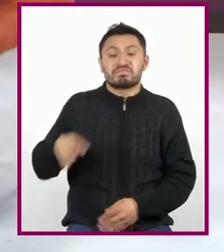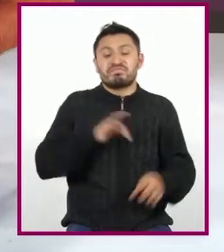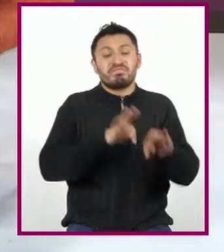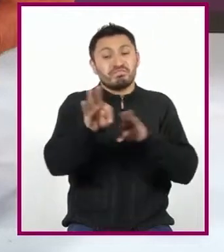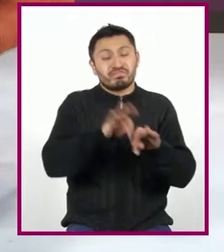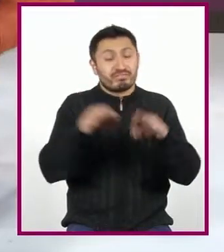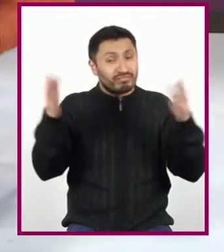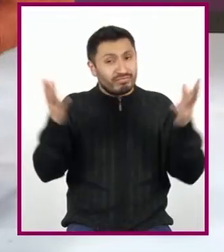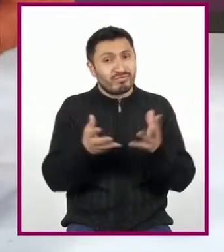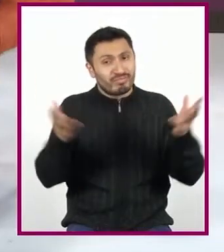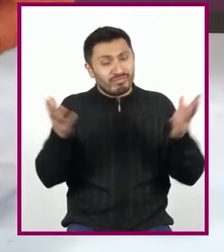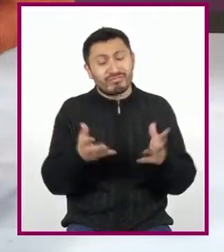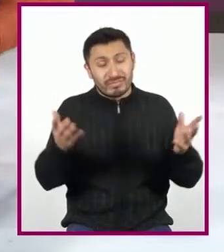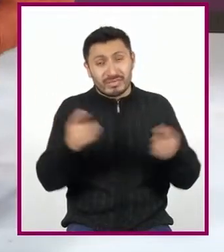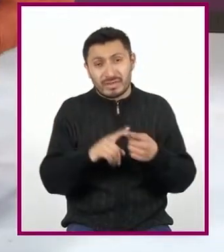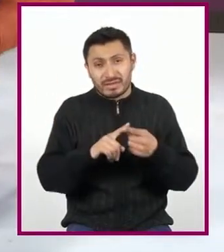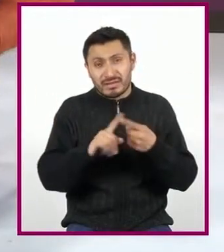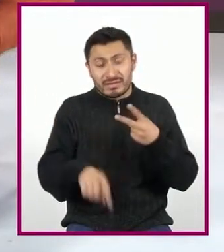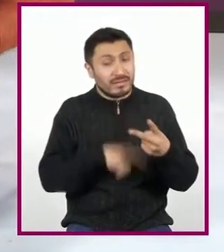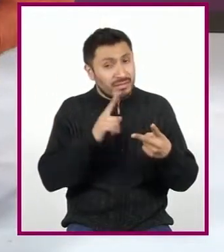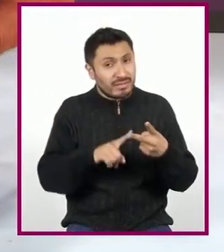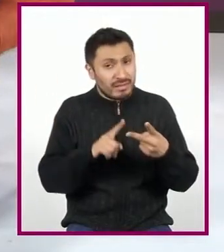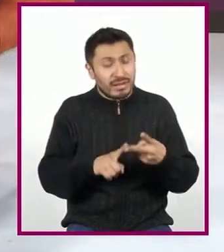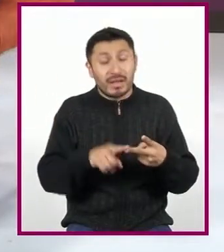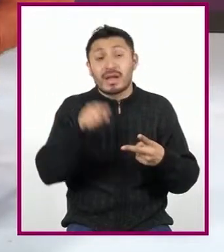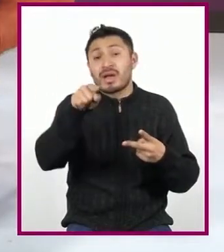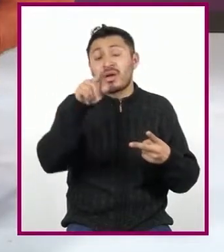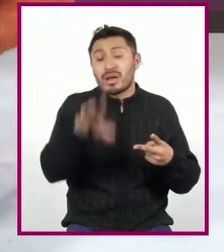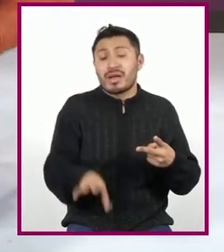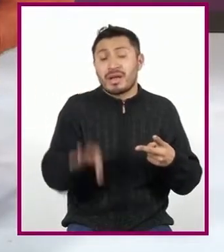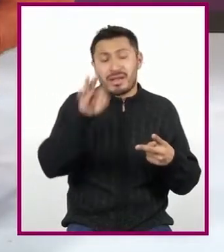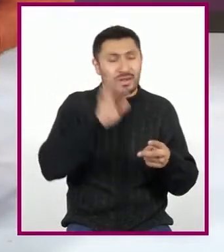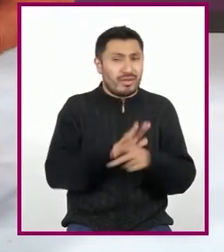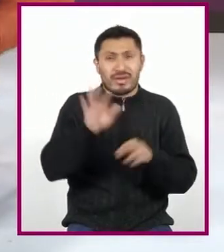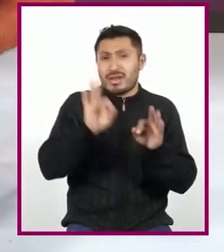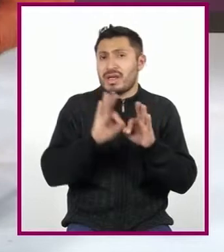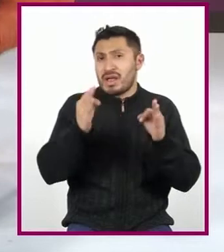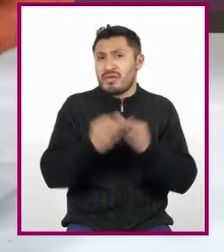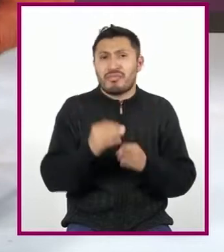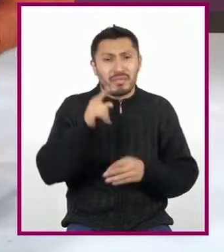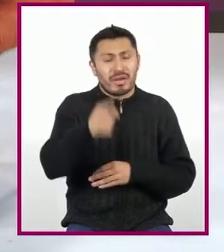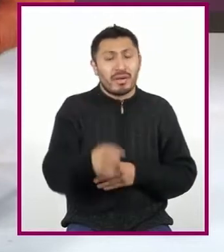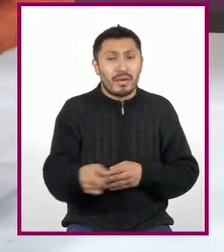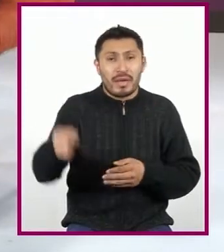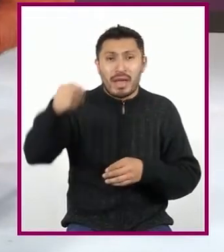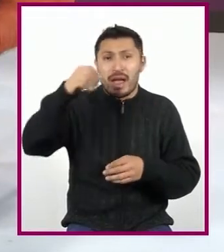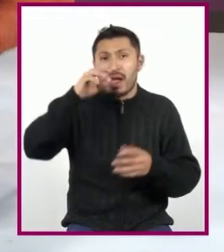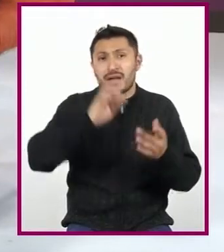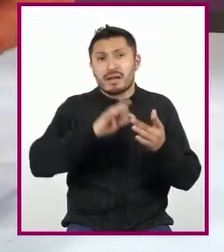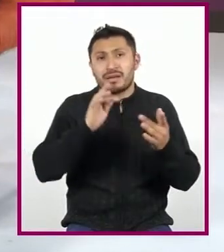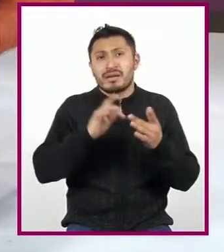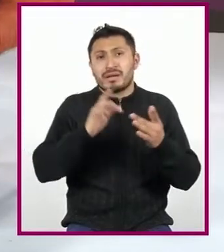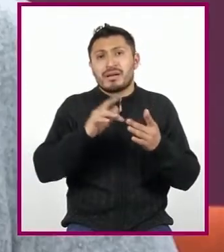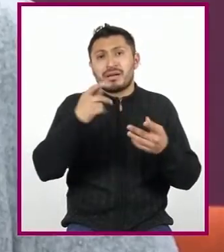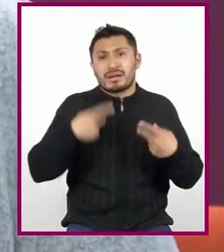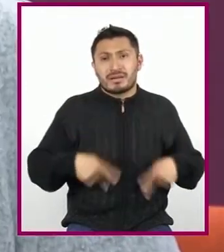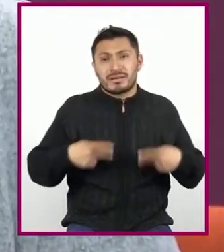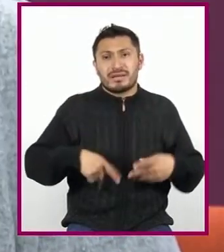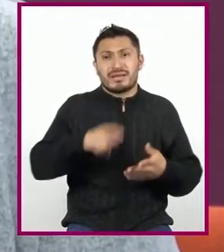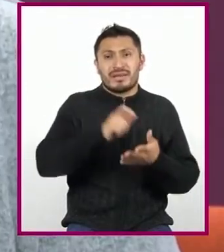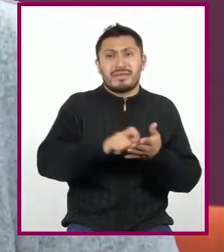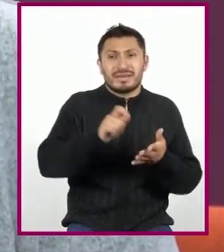Enterar al lector de los motivos y los objetivos de la obra es el objetivo. Si el prólogo lo hace